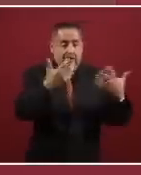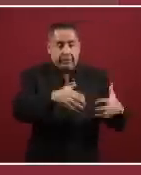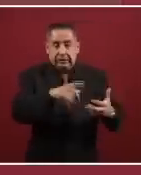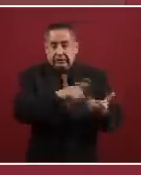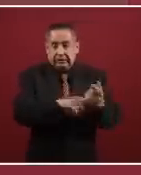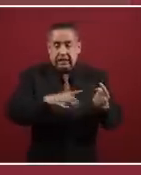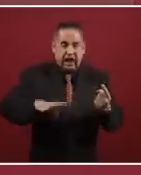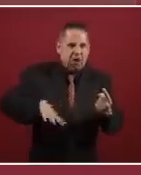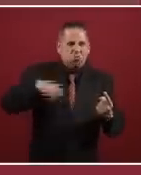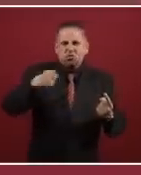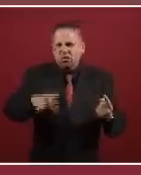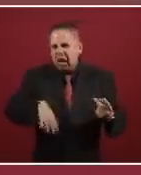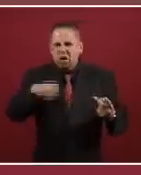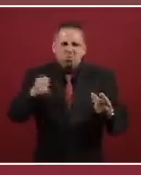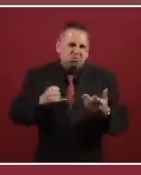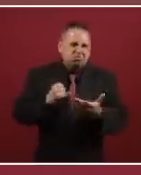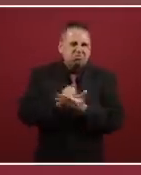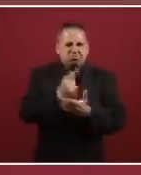abusiva